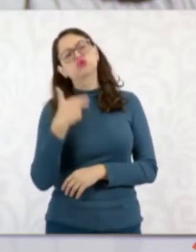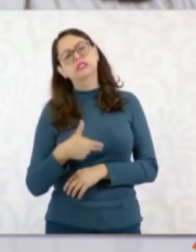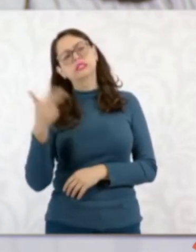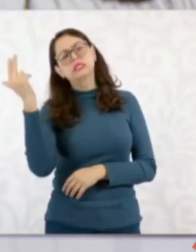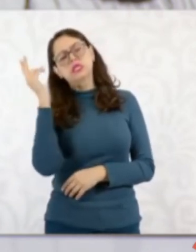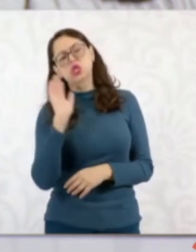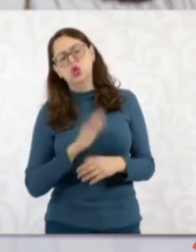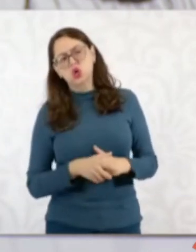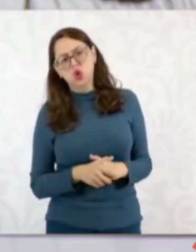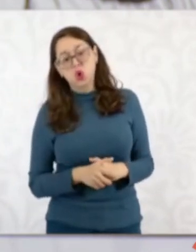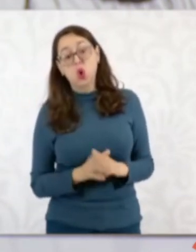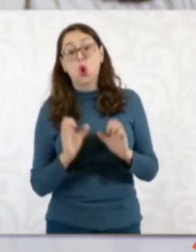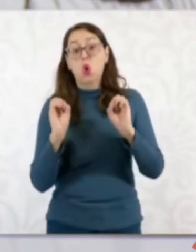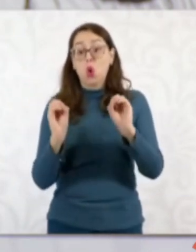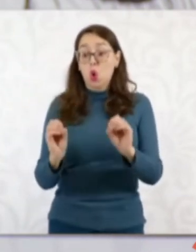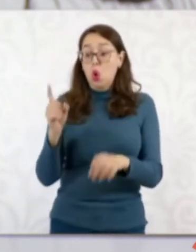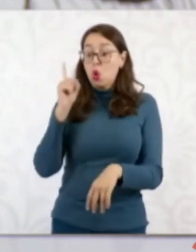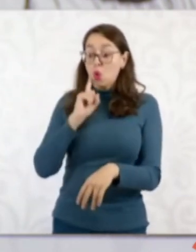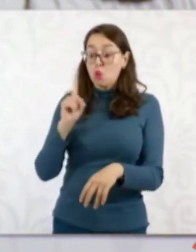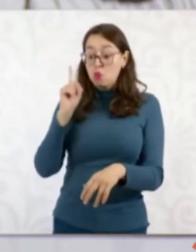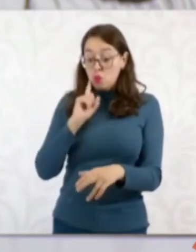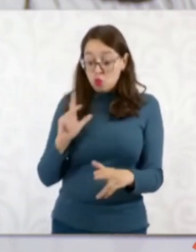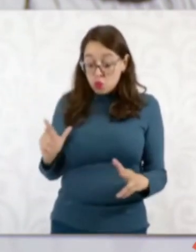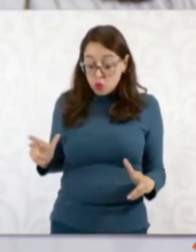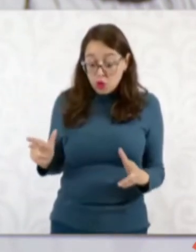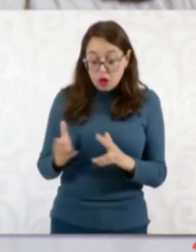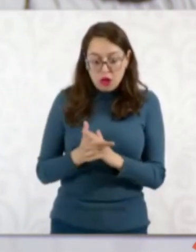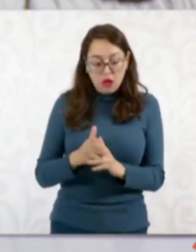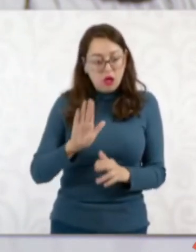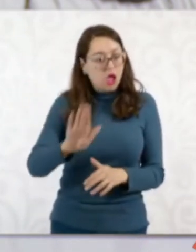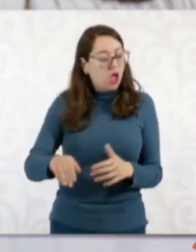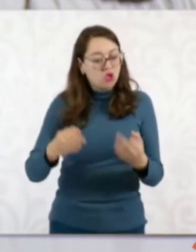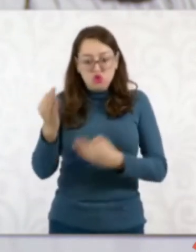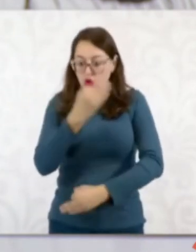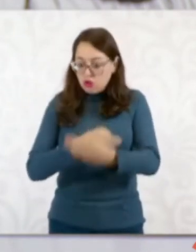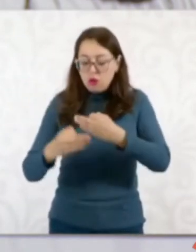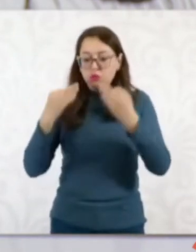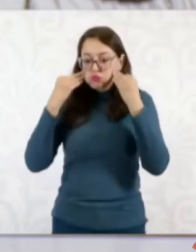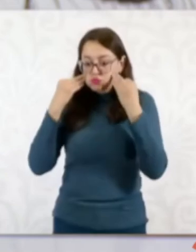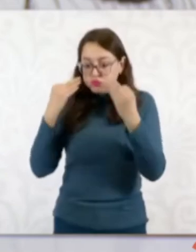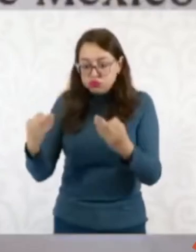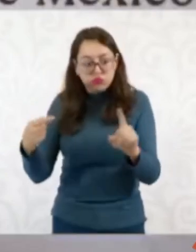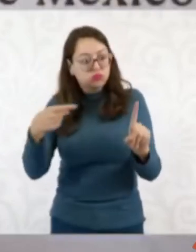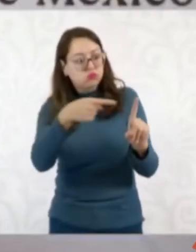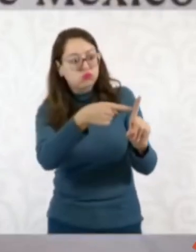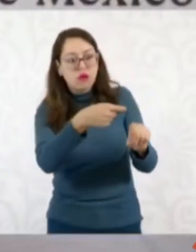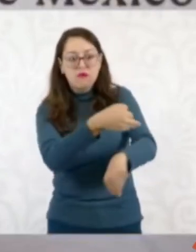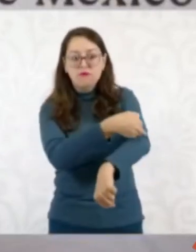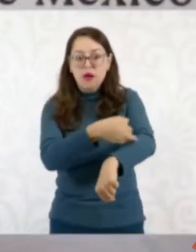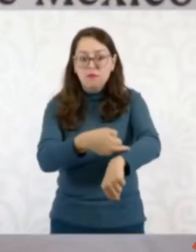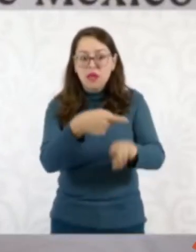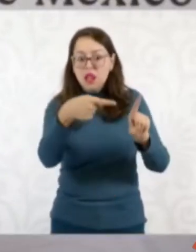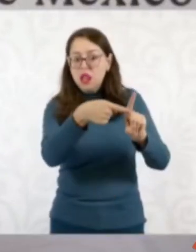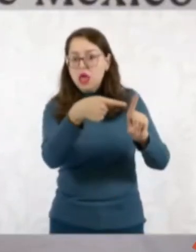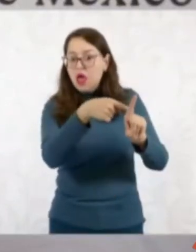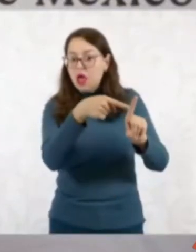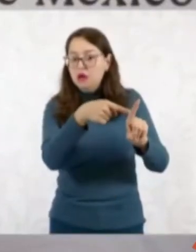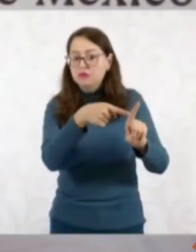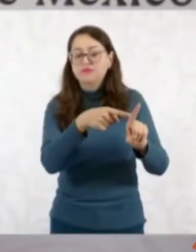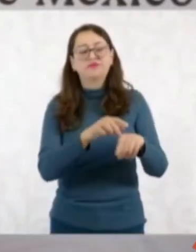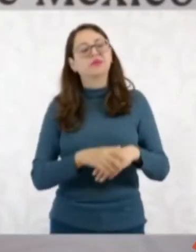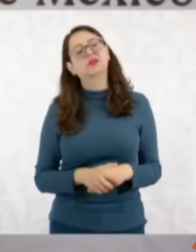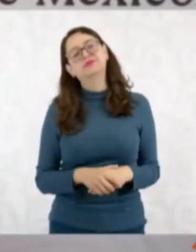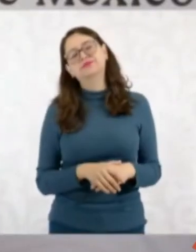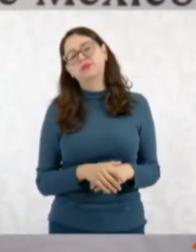o la muerte violenta de una mujer, aun y cuando todos los indicios tienen que ver con un familiar directo, se